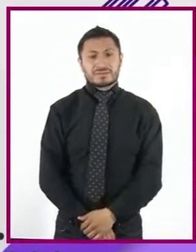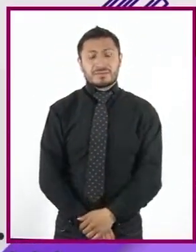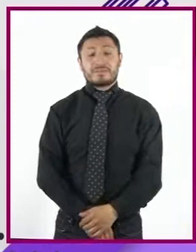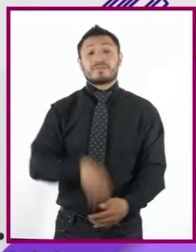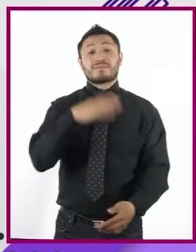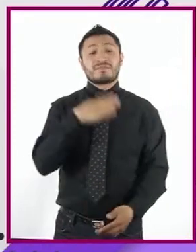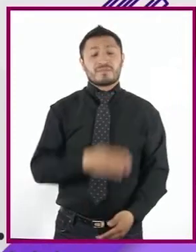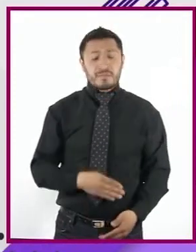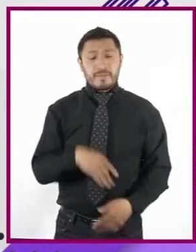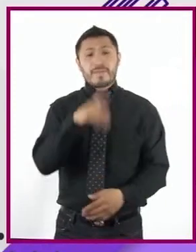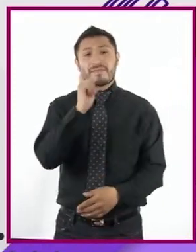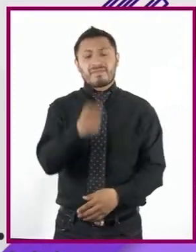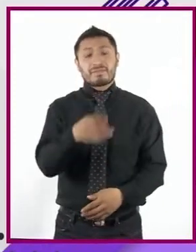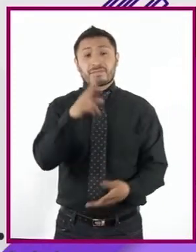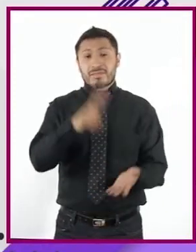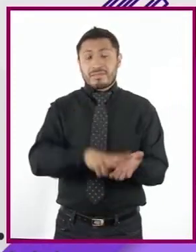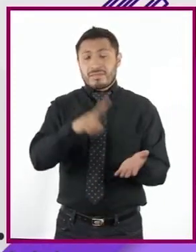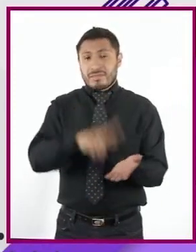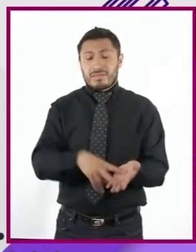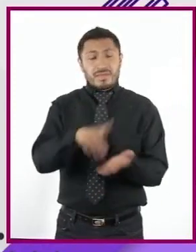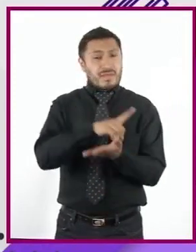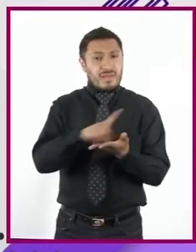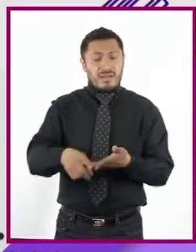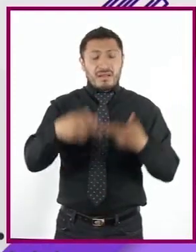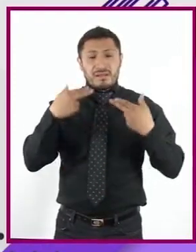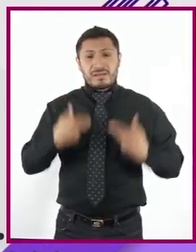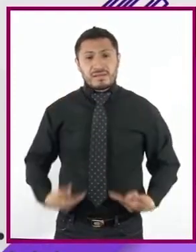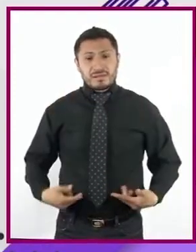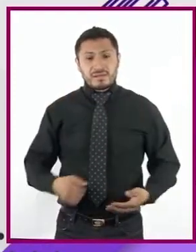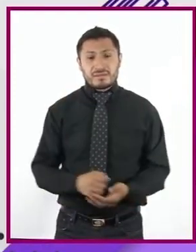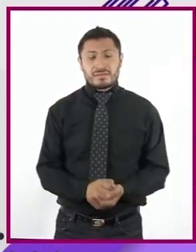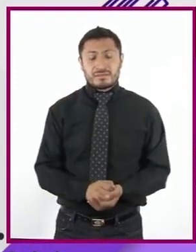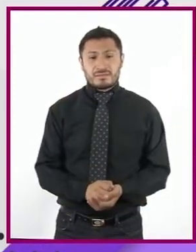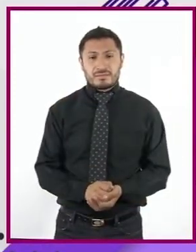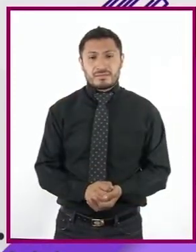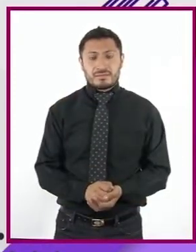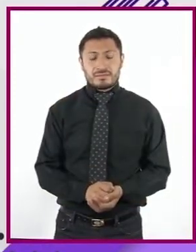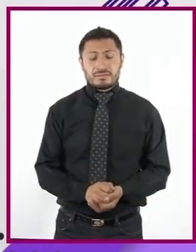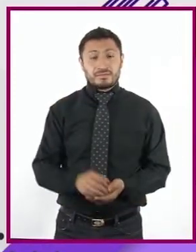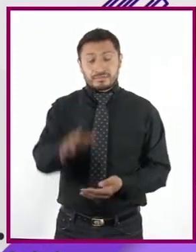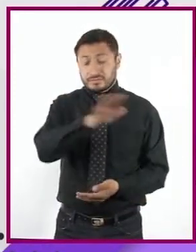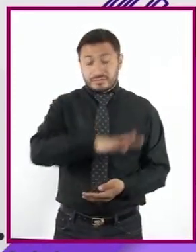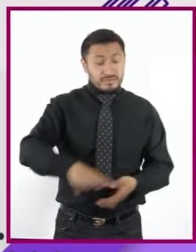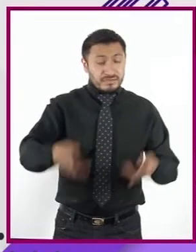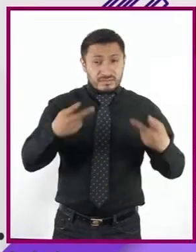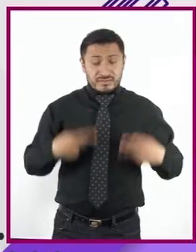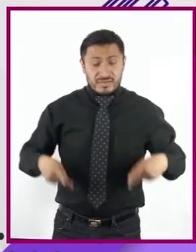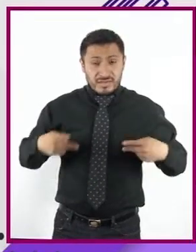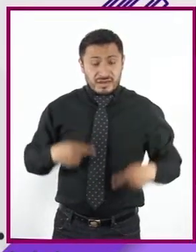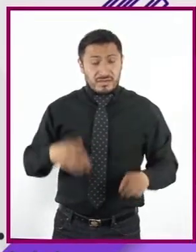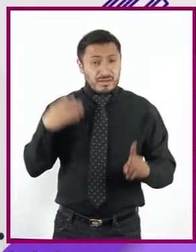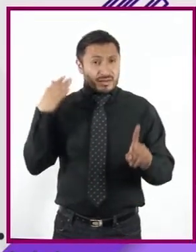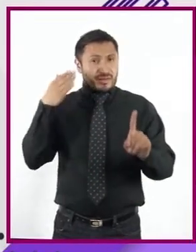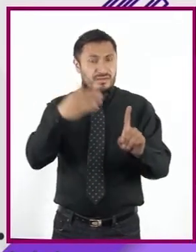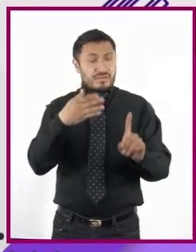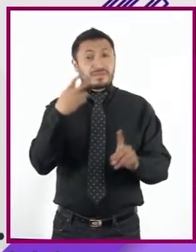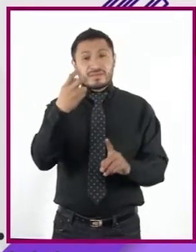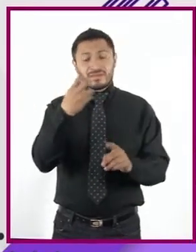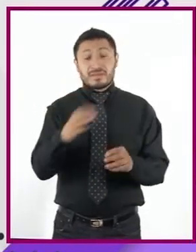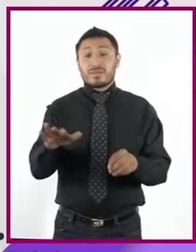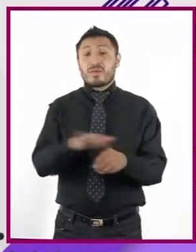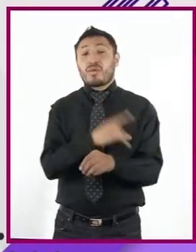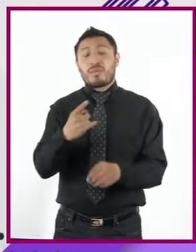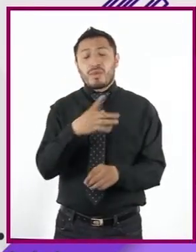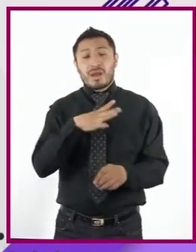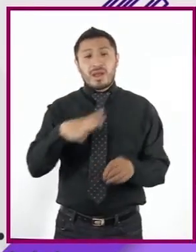La justicia es un valor y un derecho humano al que aspiran todas las sociedades democráticas, porque se